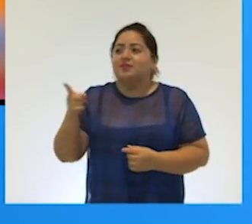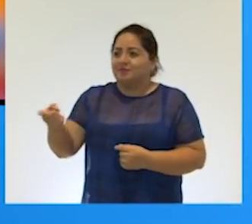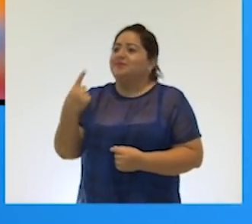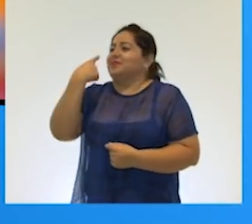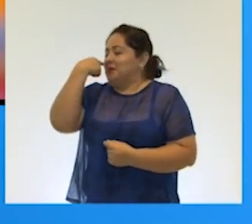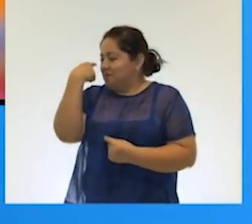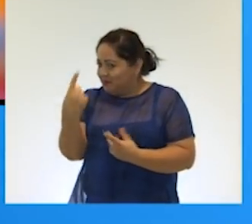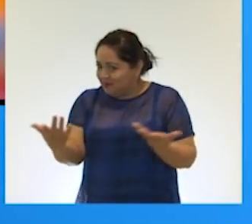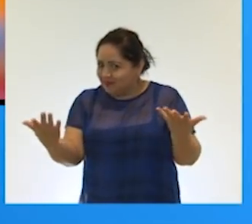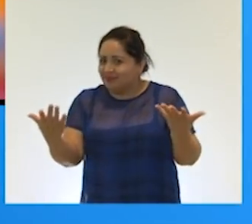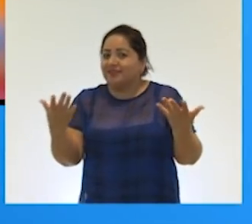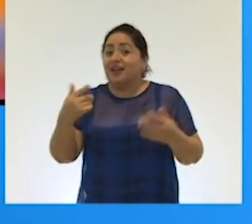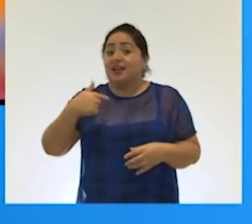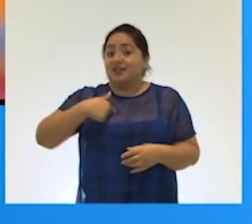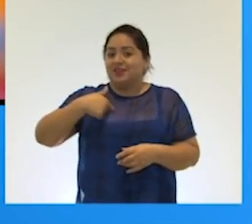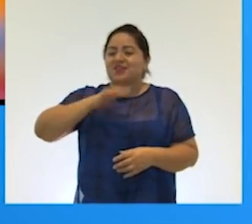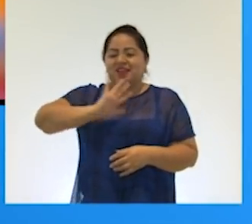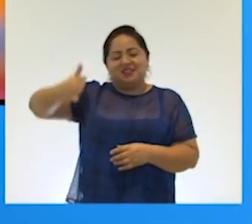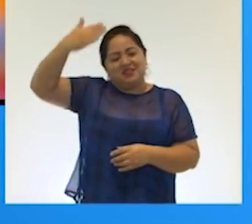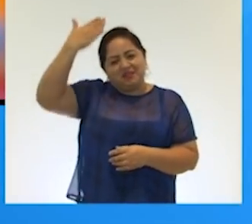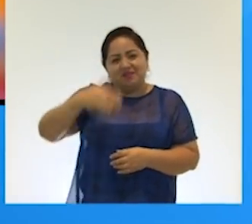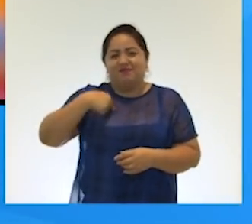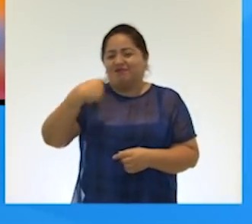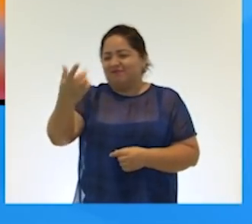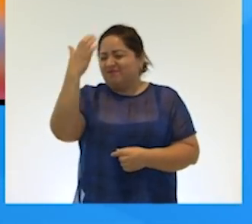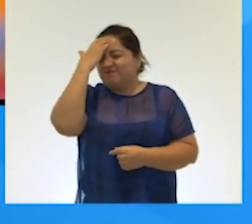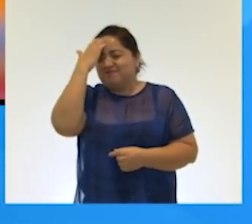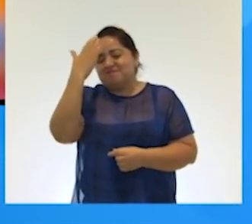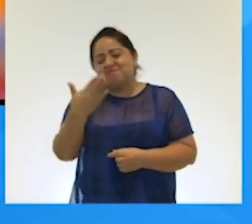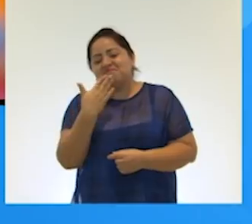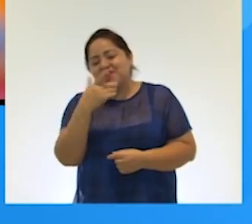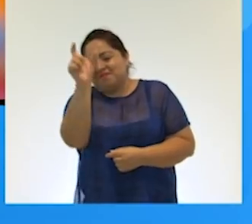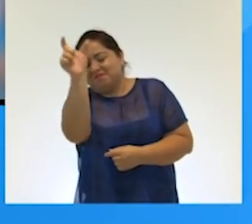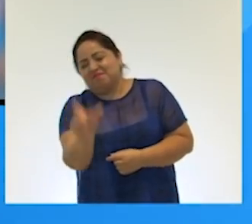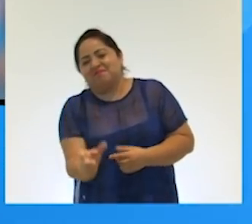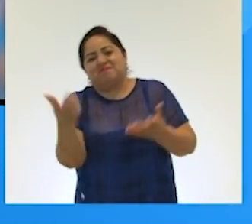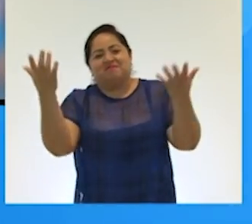Ya ves, Staff, yo lo sabía, te conozco muy bien.